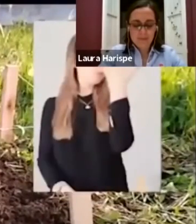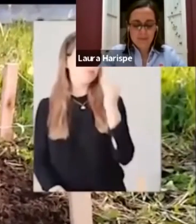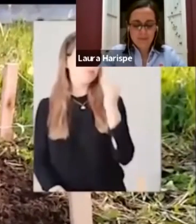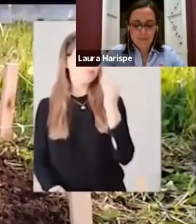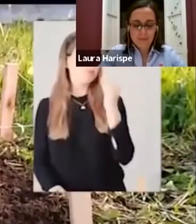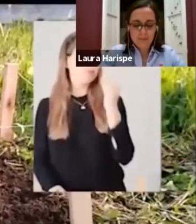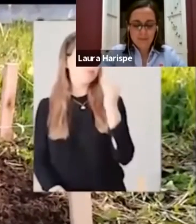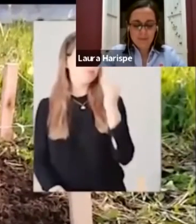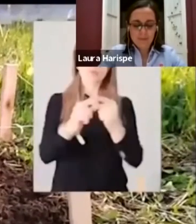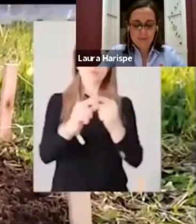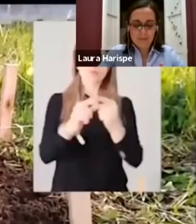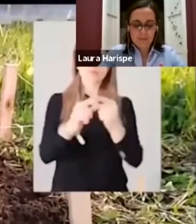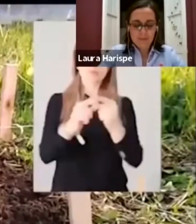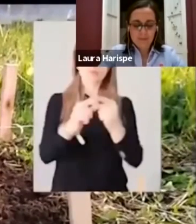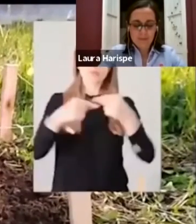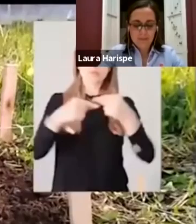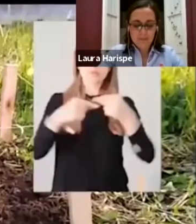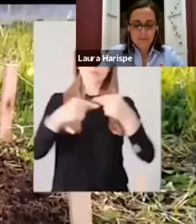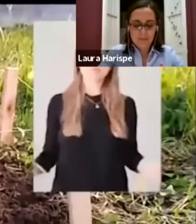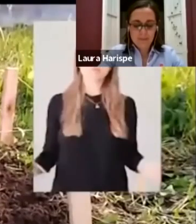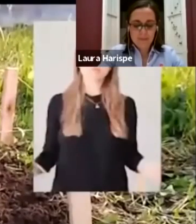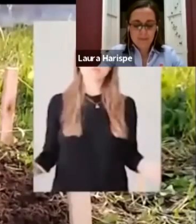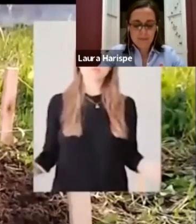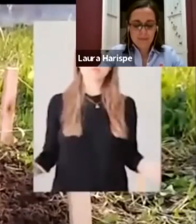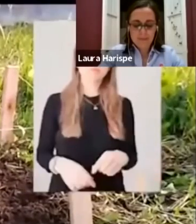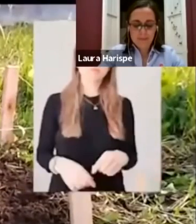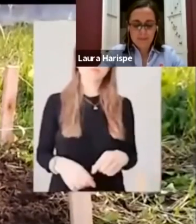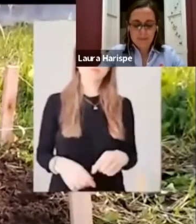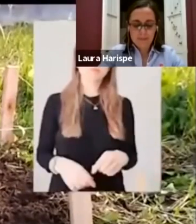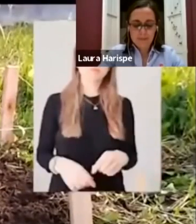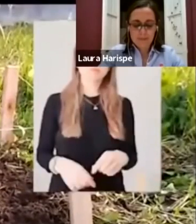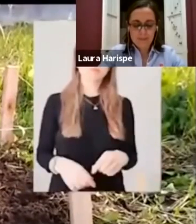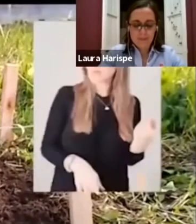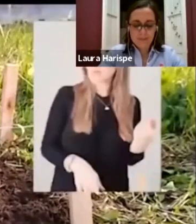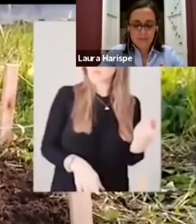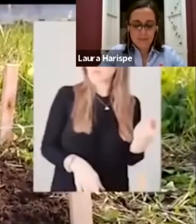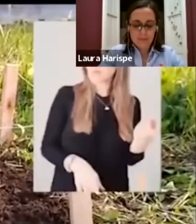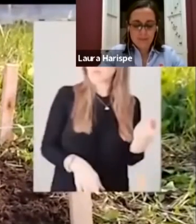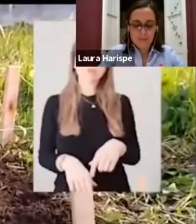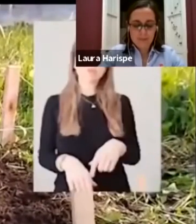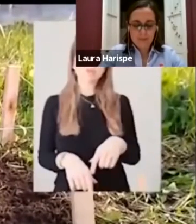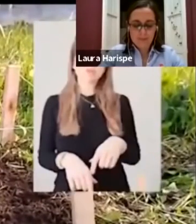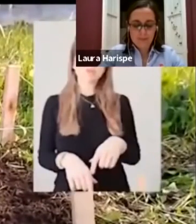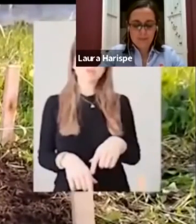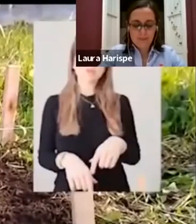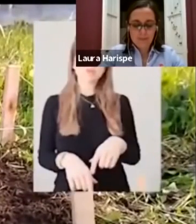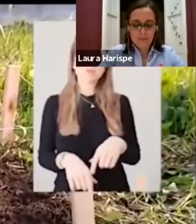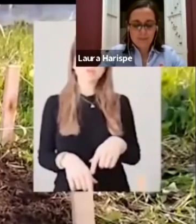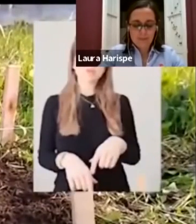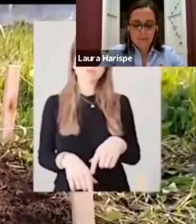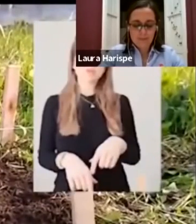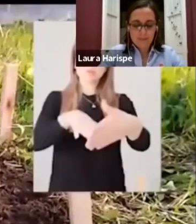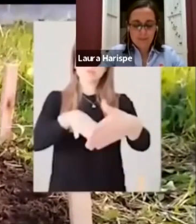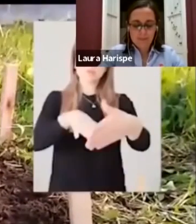frecuencia aparecen restos de vidrios, alambres u otros objetos. Asimismo, se